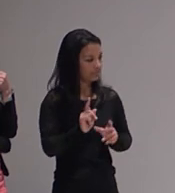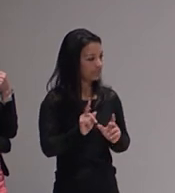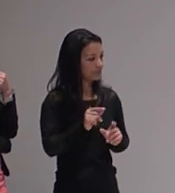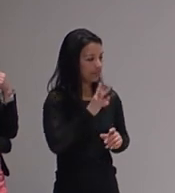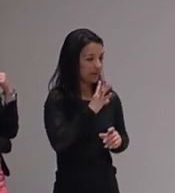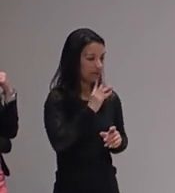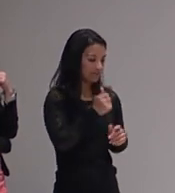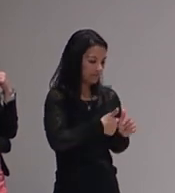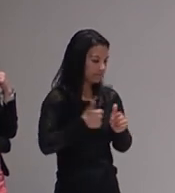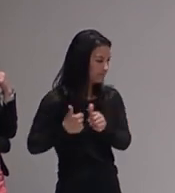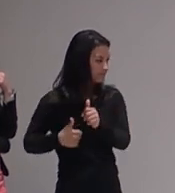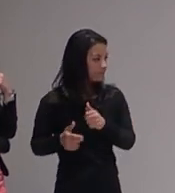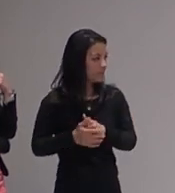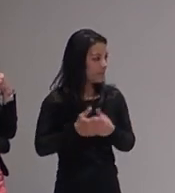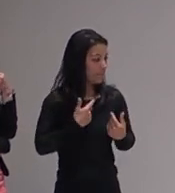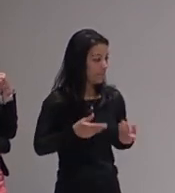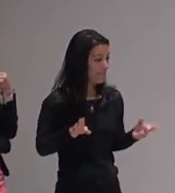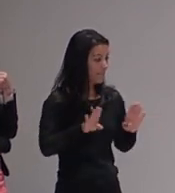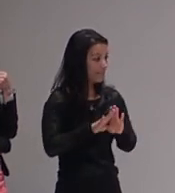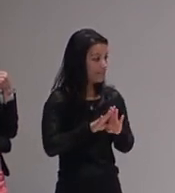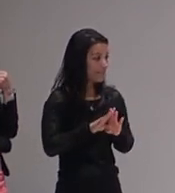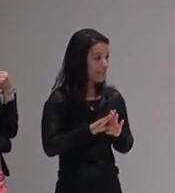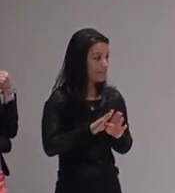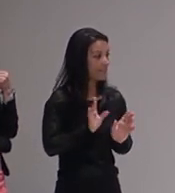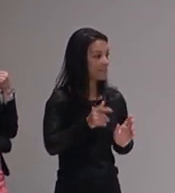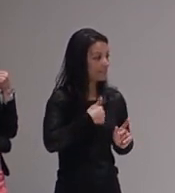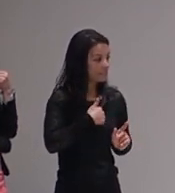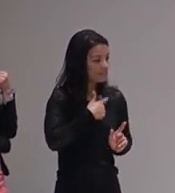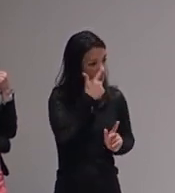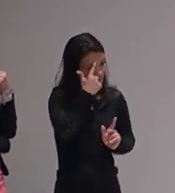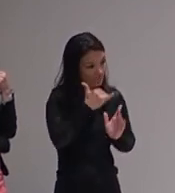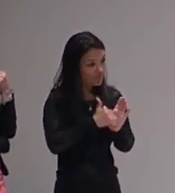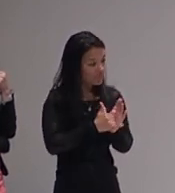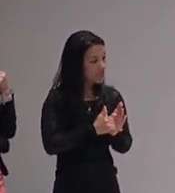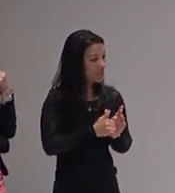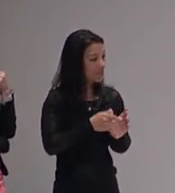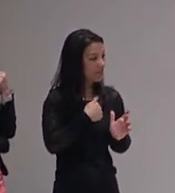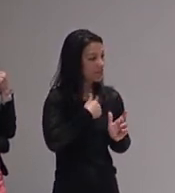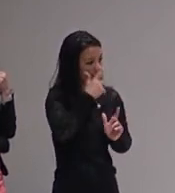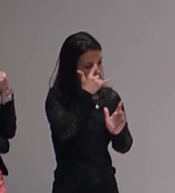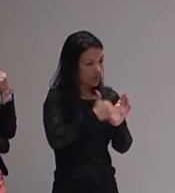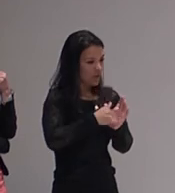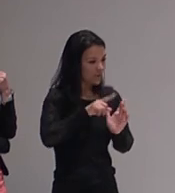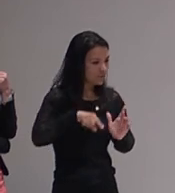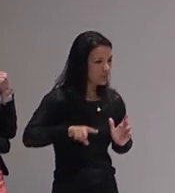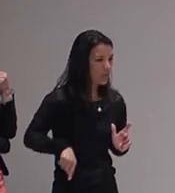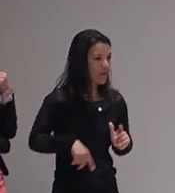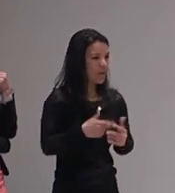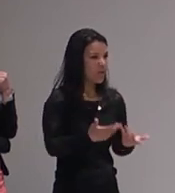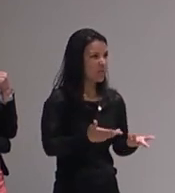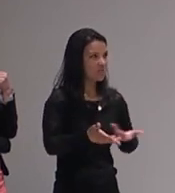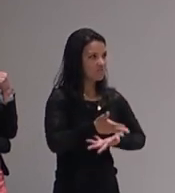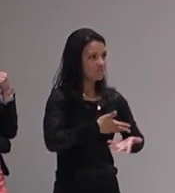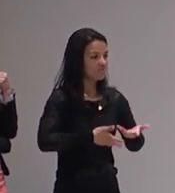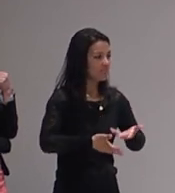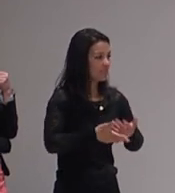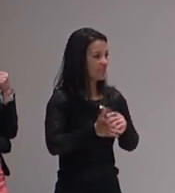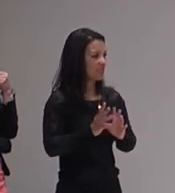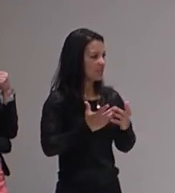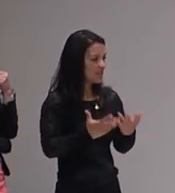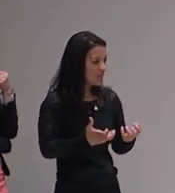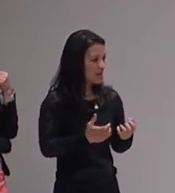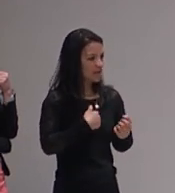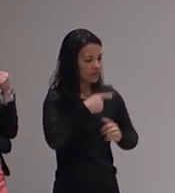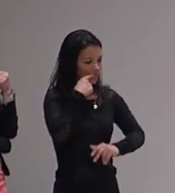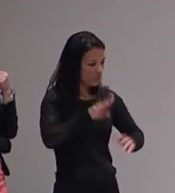diciendo que yo creo en una escuela itinerante. Yo creo en una escuela